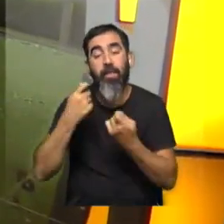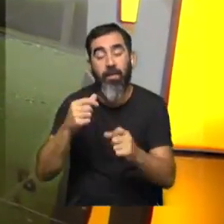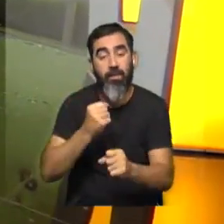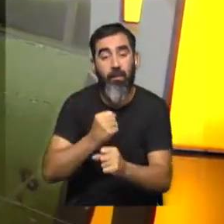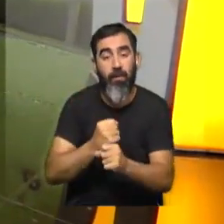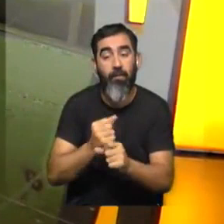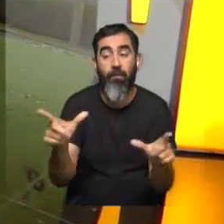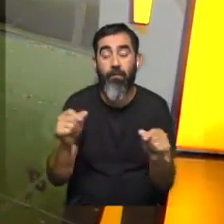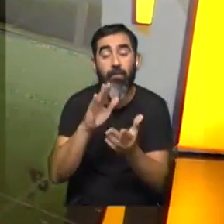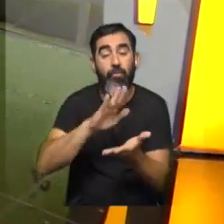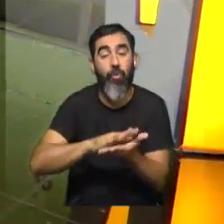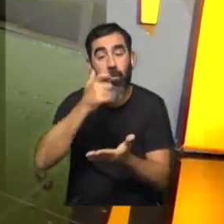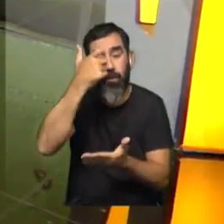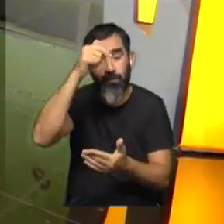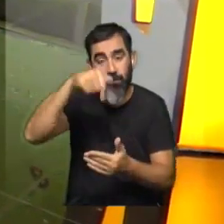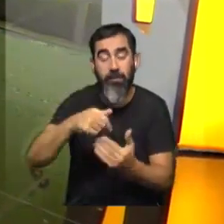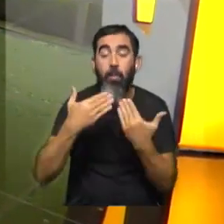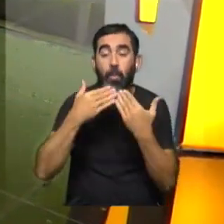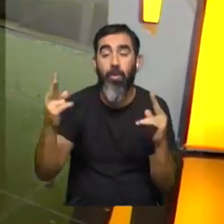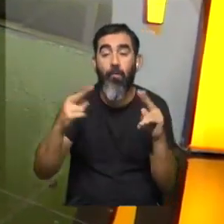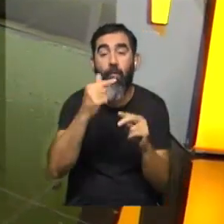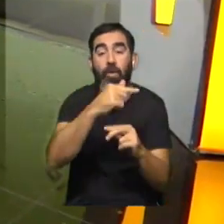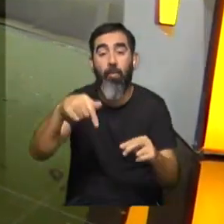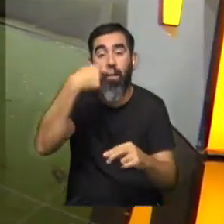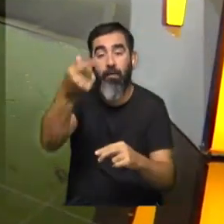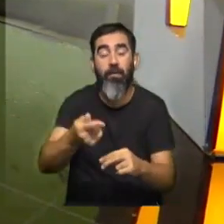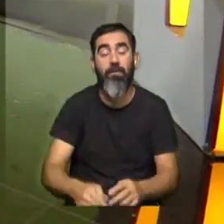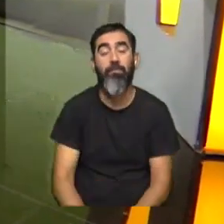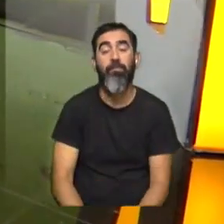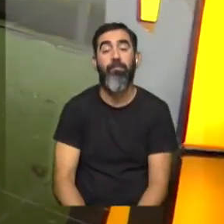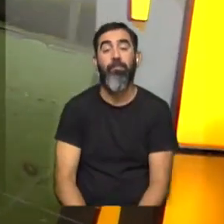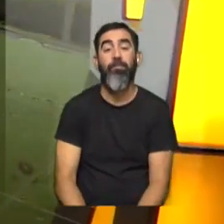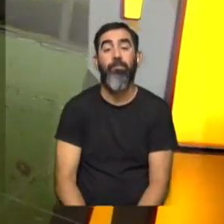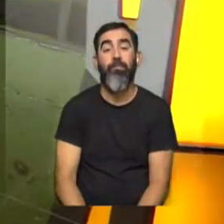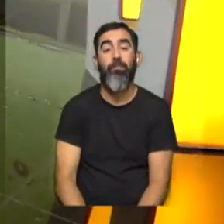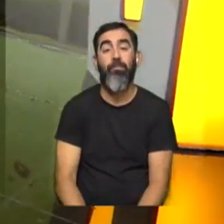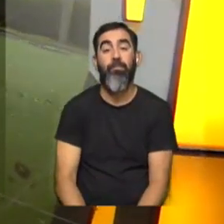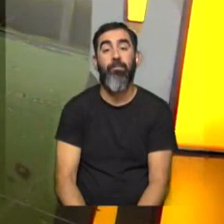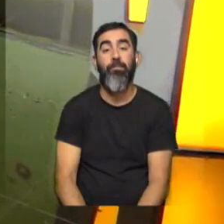Cerramos aquí Sobre Ciencia. Muchas gracias por acompañarnos en TV Ciudad. Nos vemos la semana que viene.